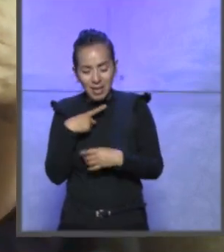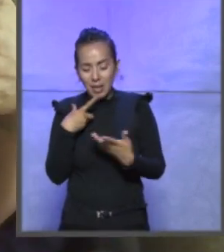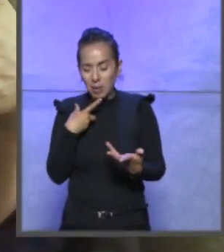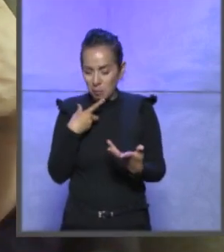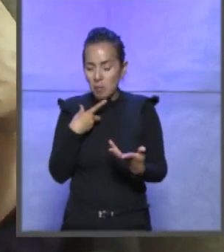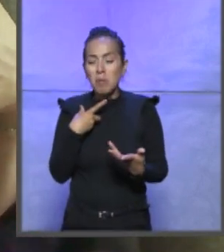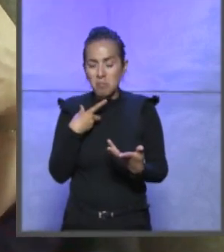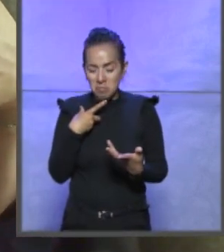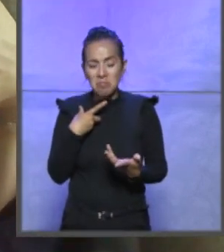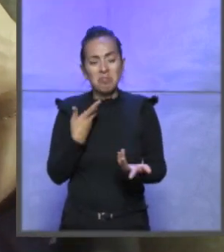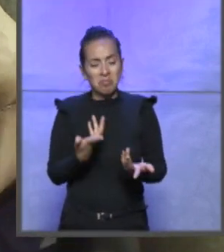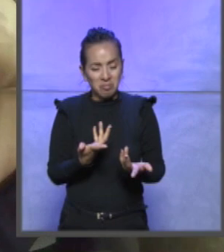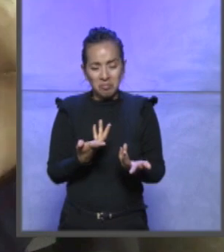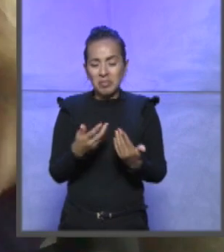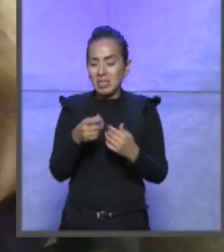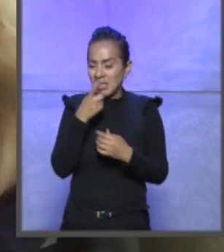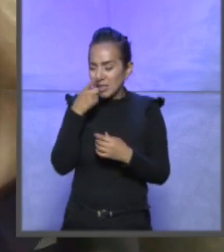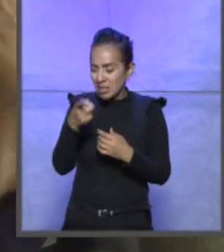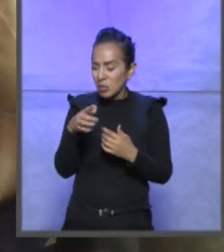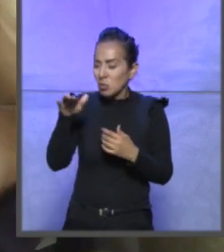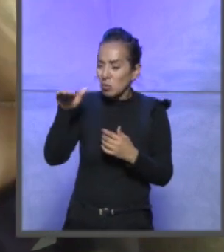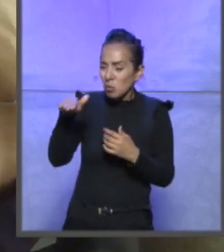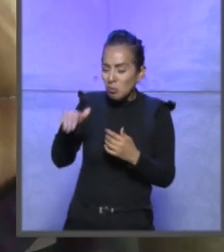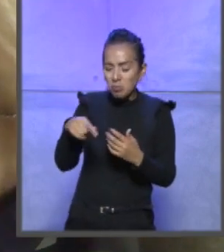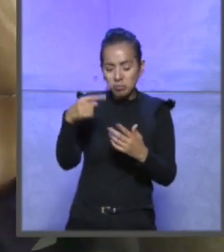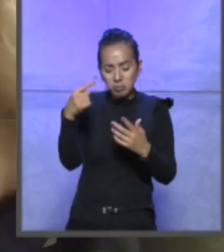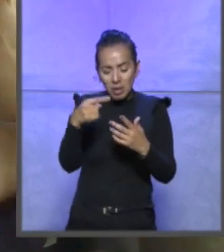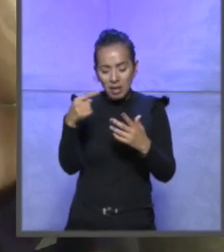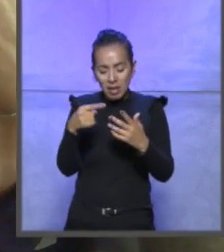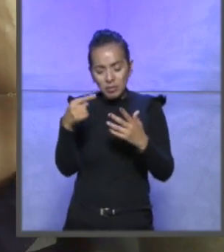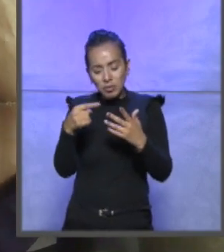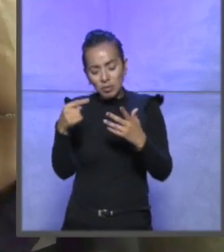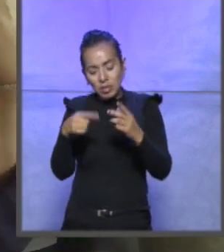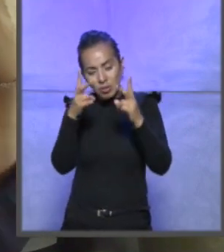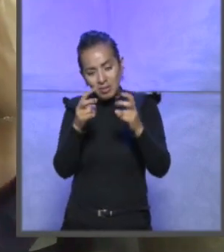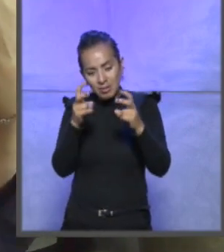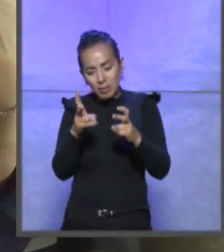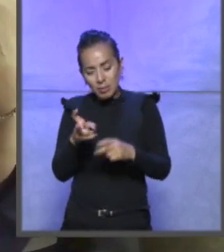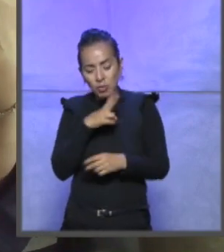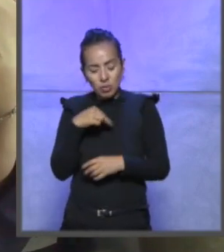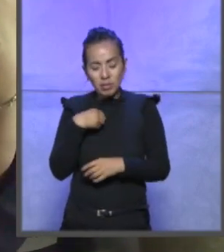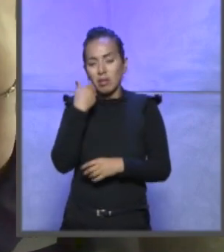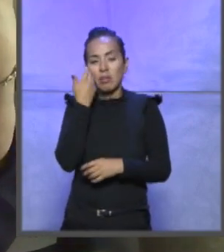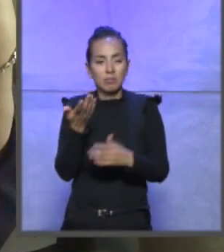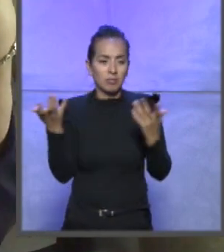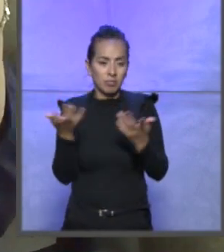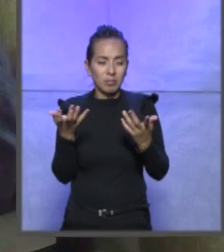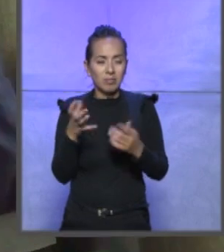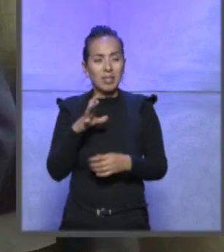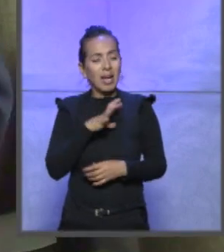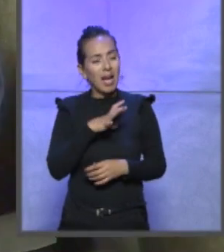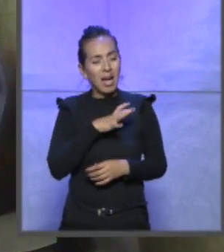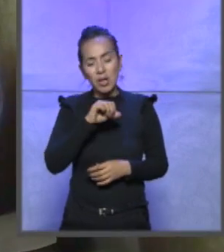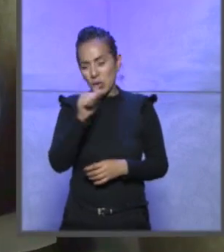apropiarse de todos estos espacios y venir y decir, esto es lo que nosotros queremos hacer. Hay